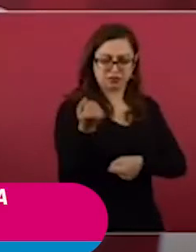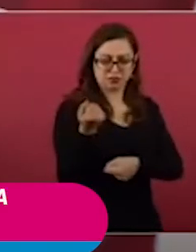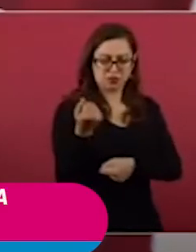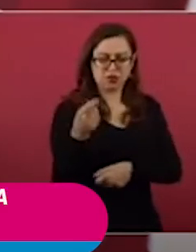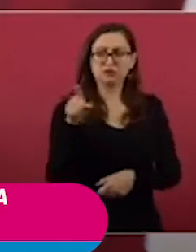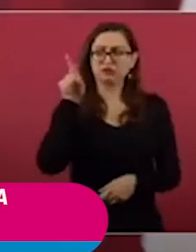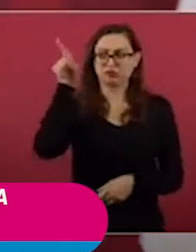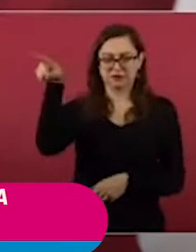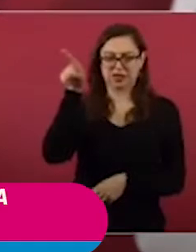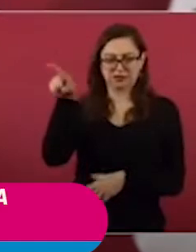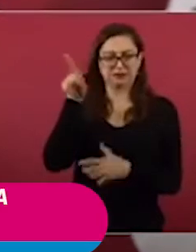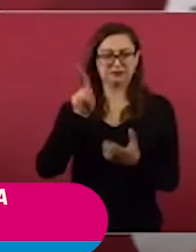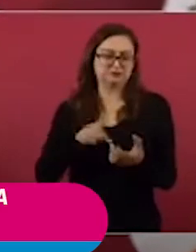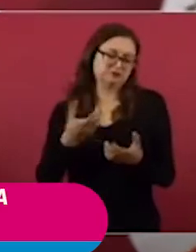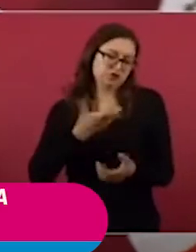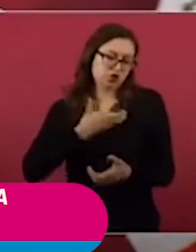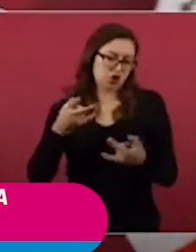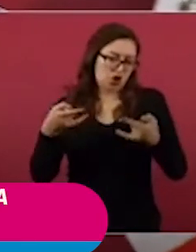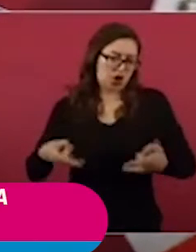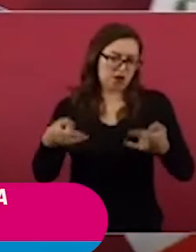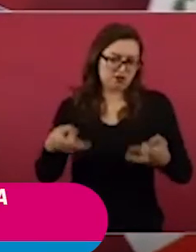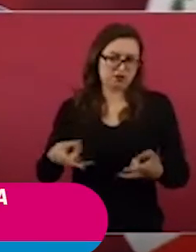en el Zócalo.